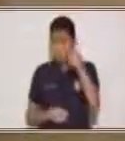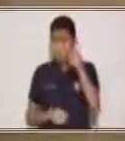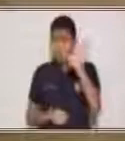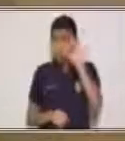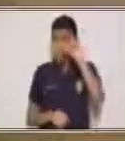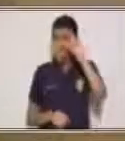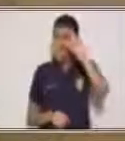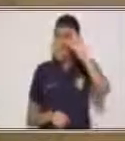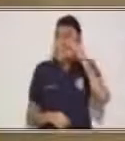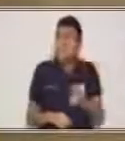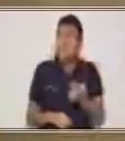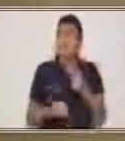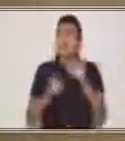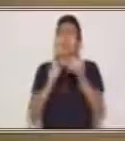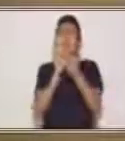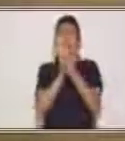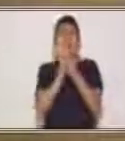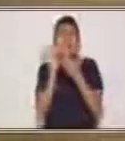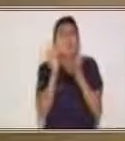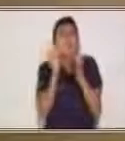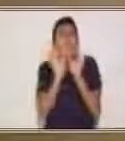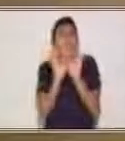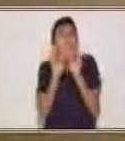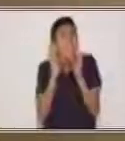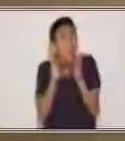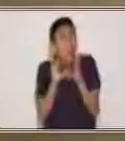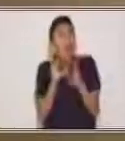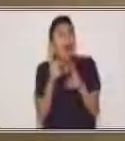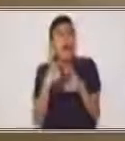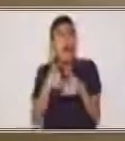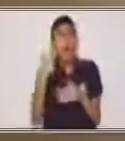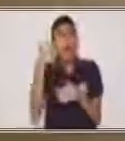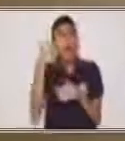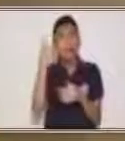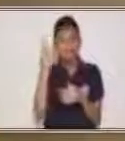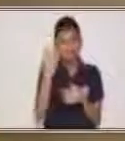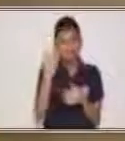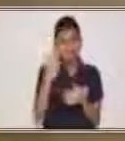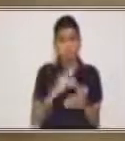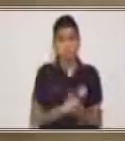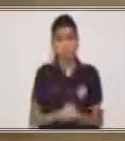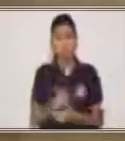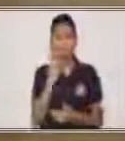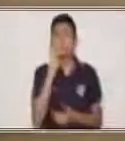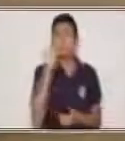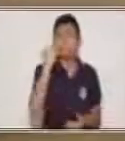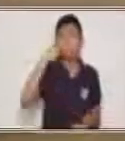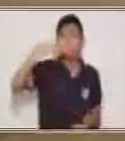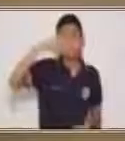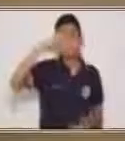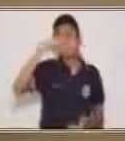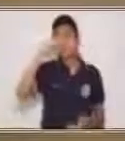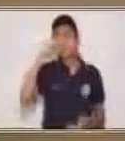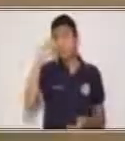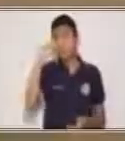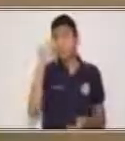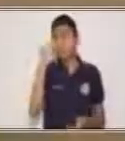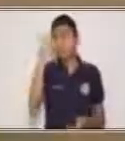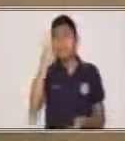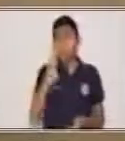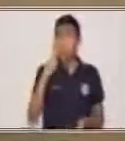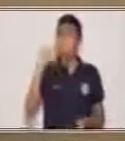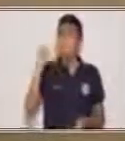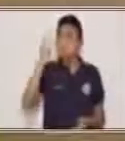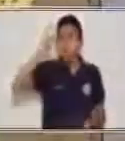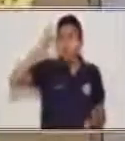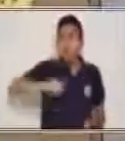trata sobre, lo que estaba formulando eran hipótesis. Y mis hipótesis tienen que tener los siguientes pasos. Escribir el